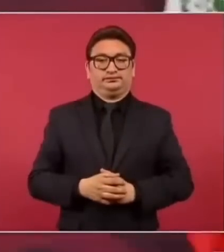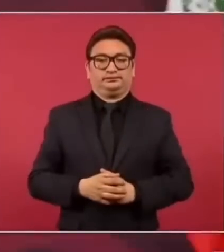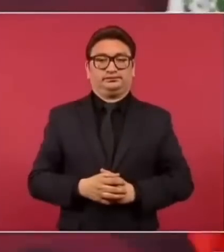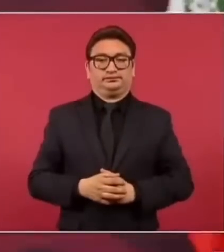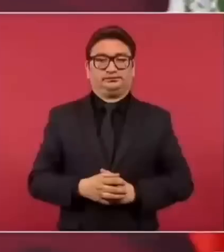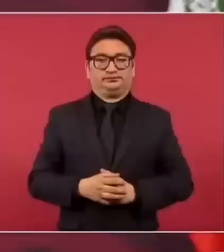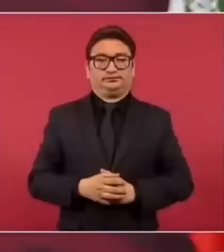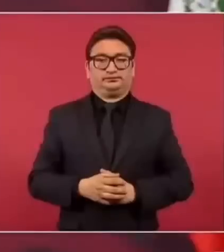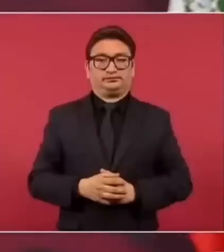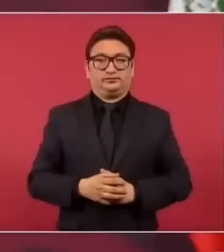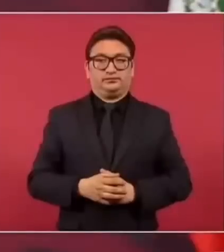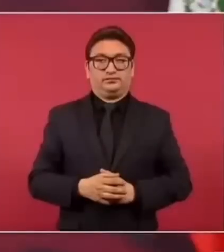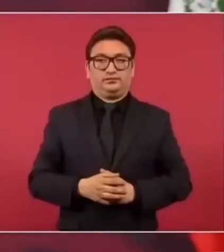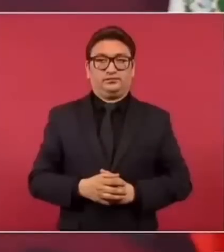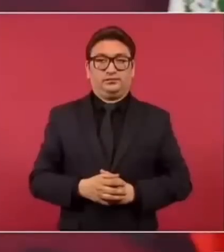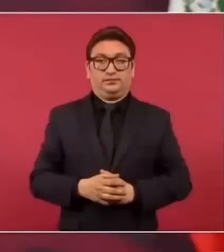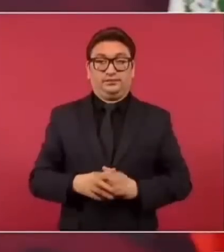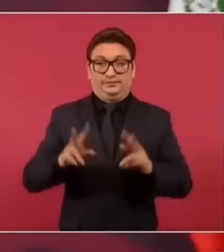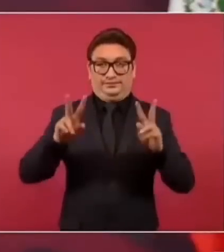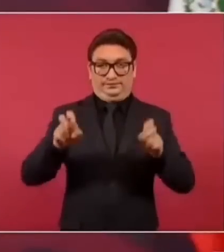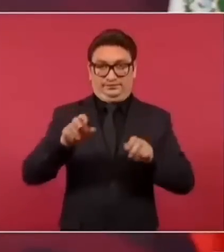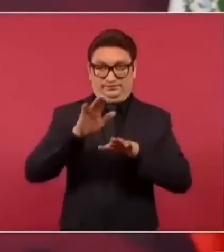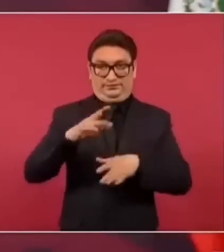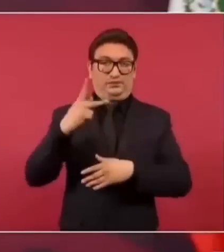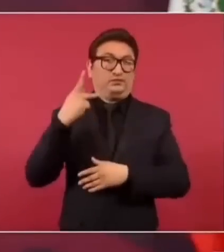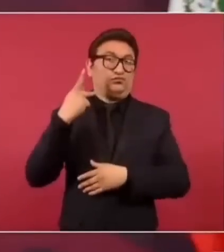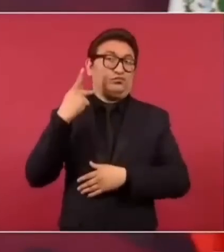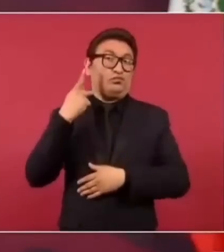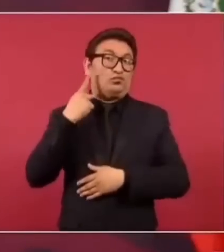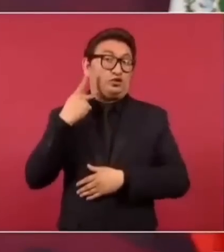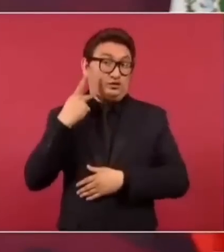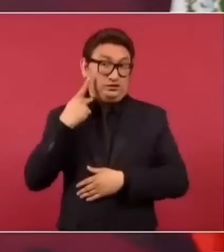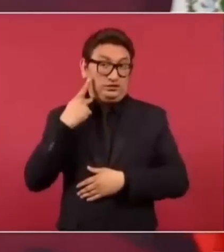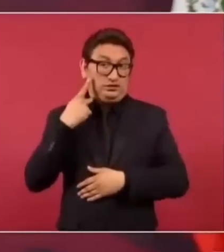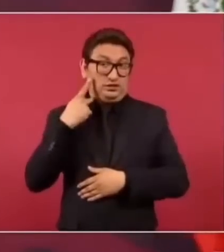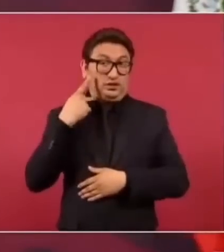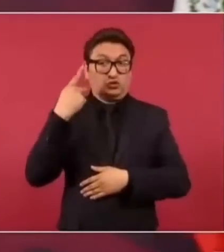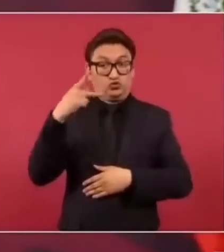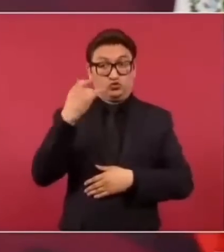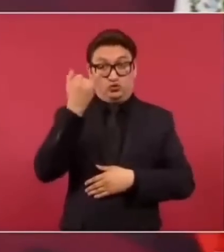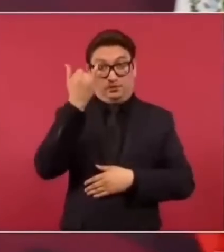en política, no hacer el ridículo.